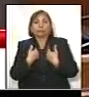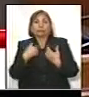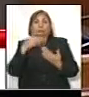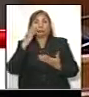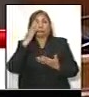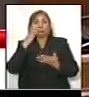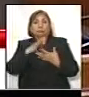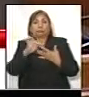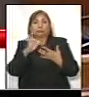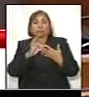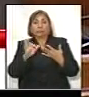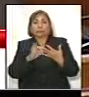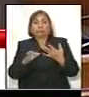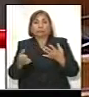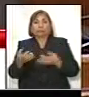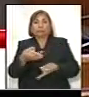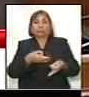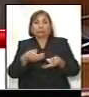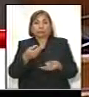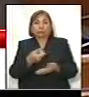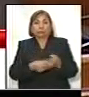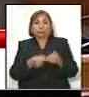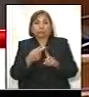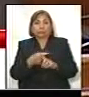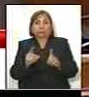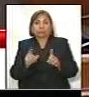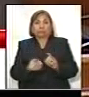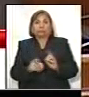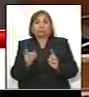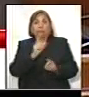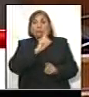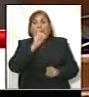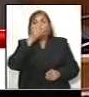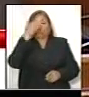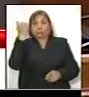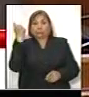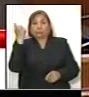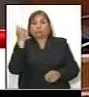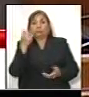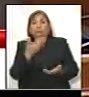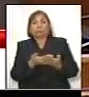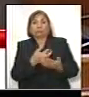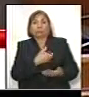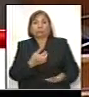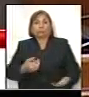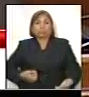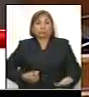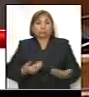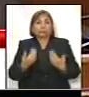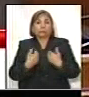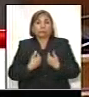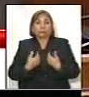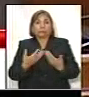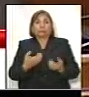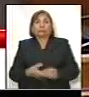fiscalización diferente y una tributación diferente. Pero no olvidemos, presidenta, que lo que queremos...